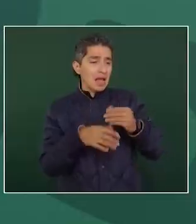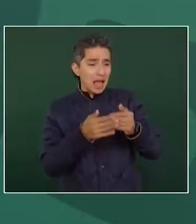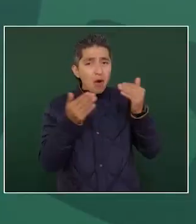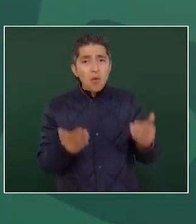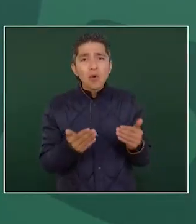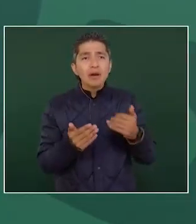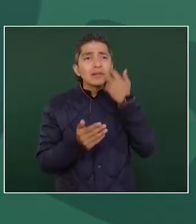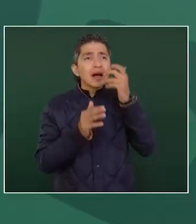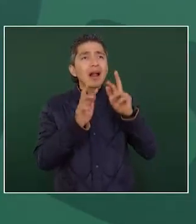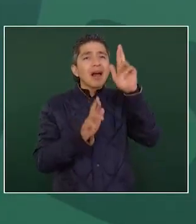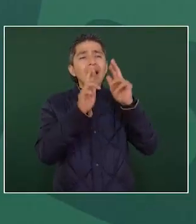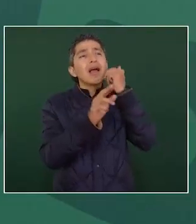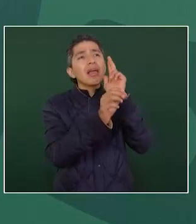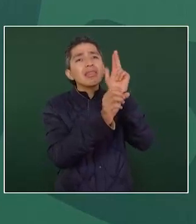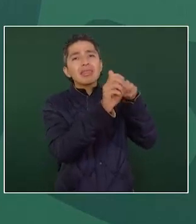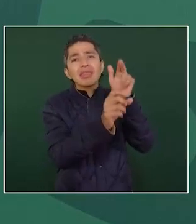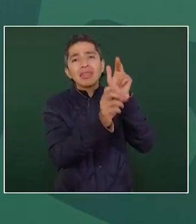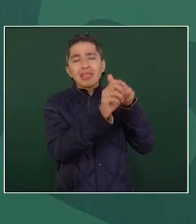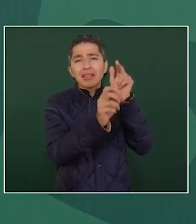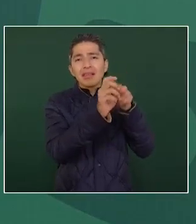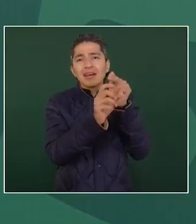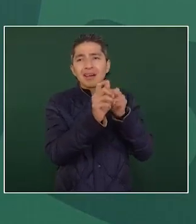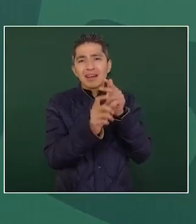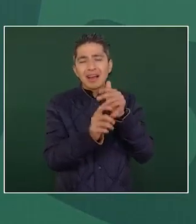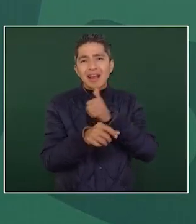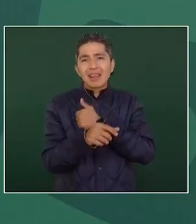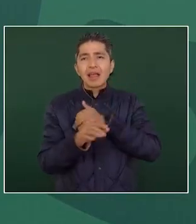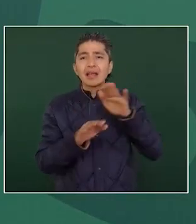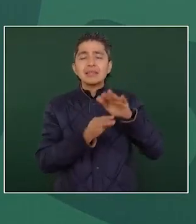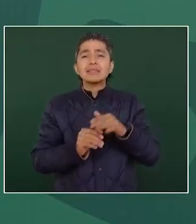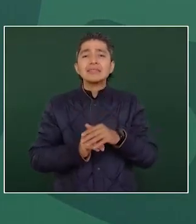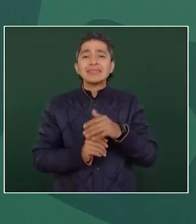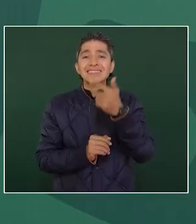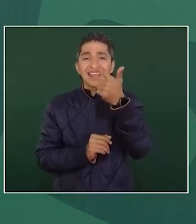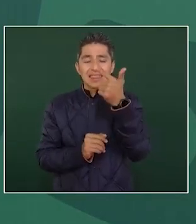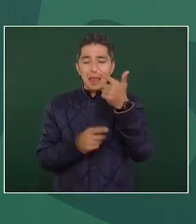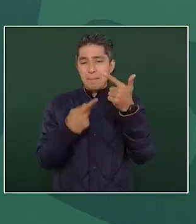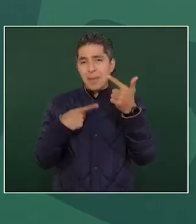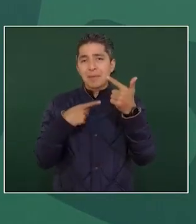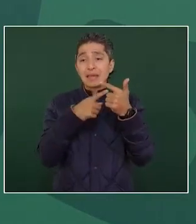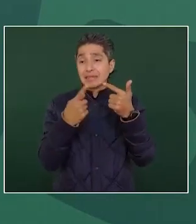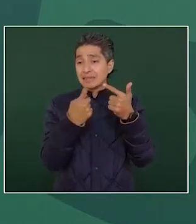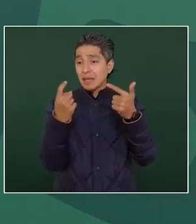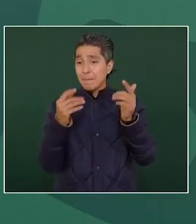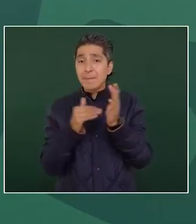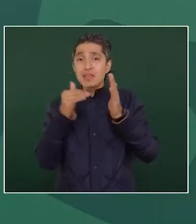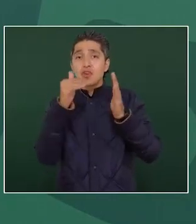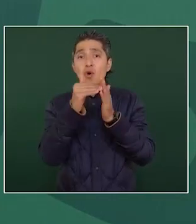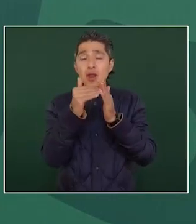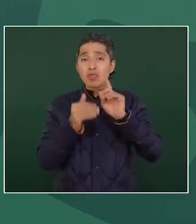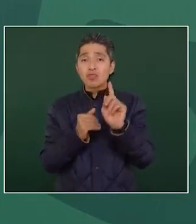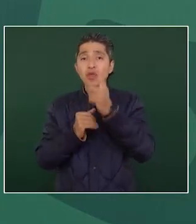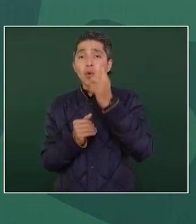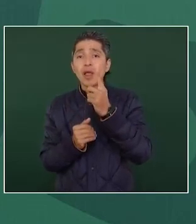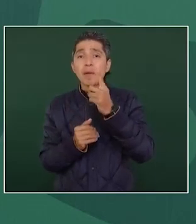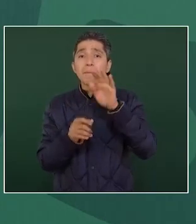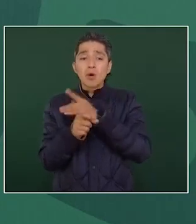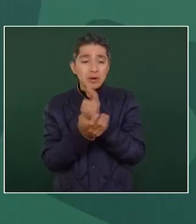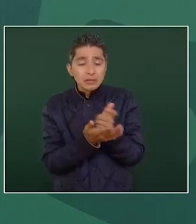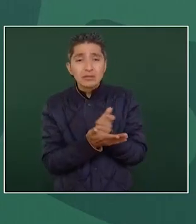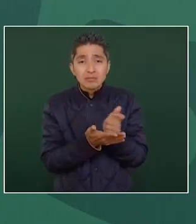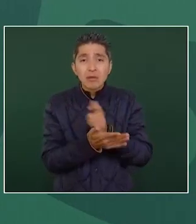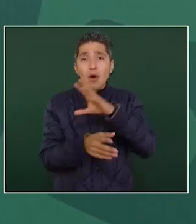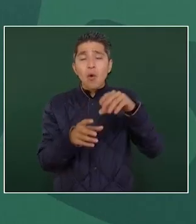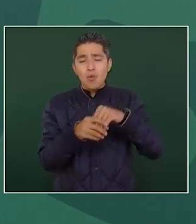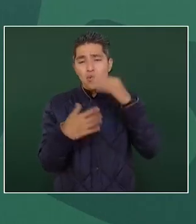asilo. Cada 7 solicitantes de asilo le cuesta a Canadá 100 millones de dólares porque les dan todo y tardan